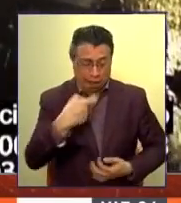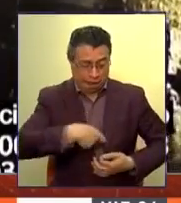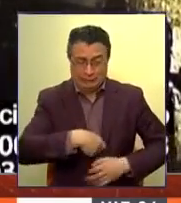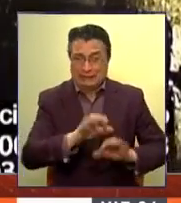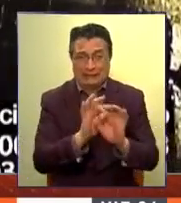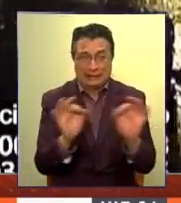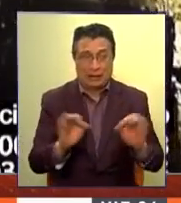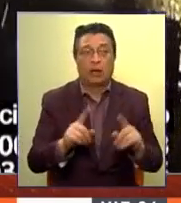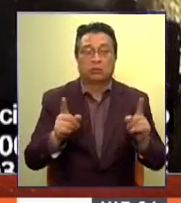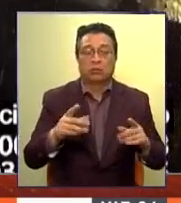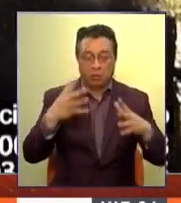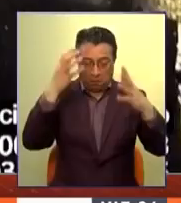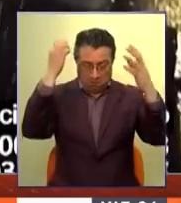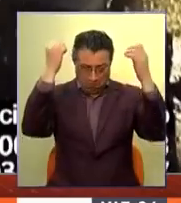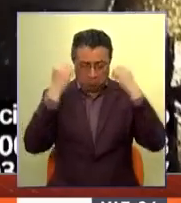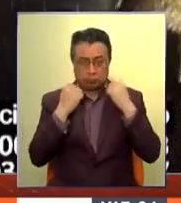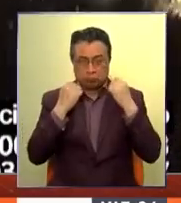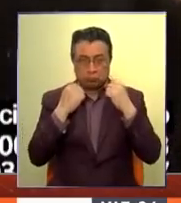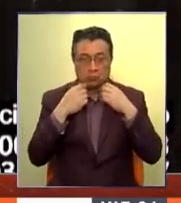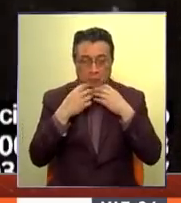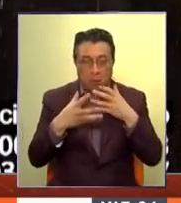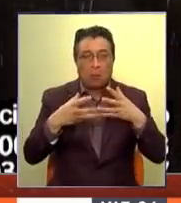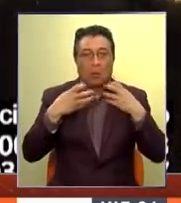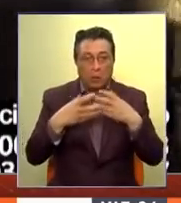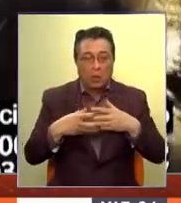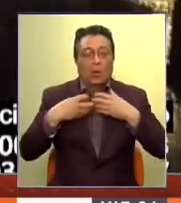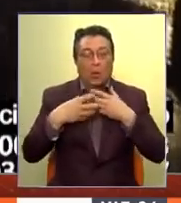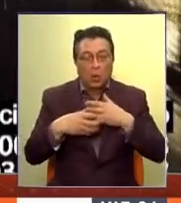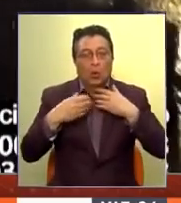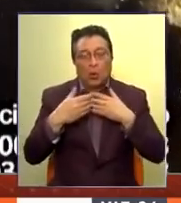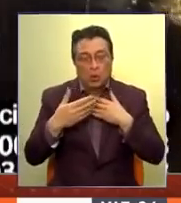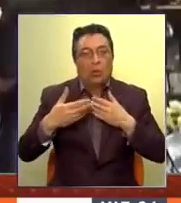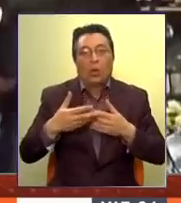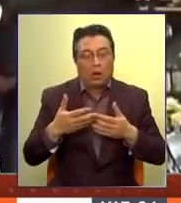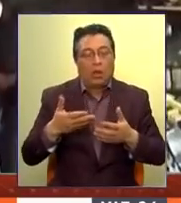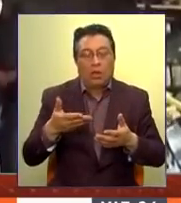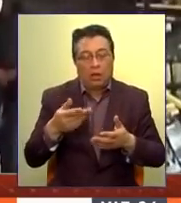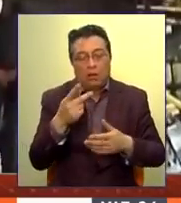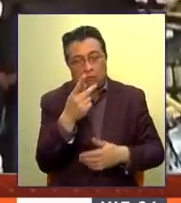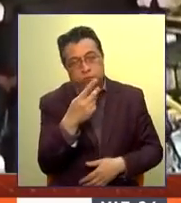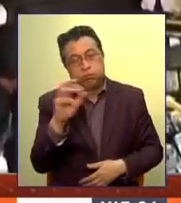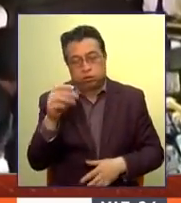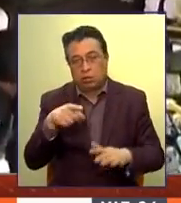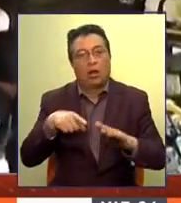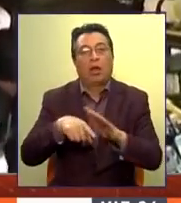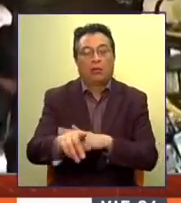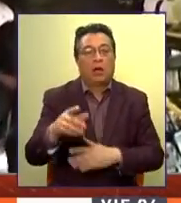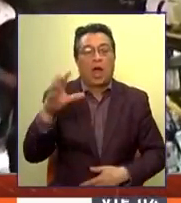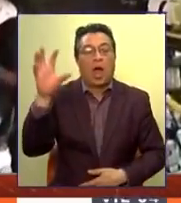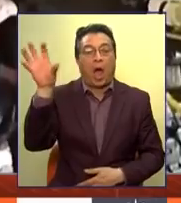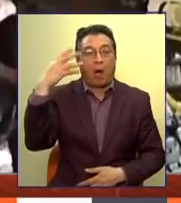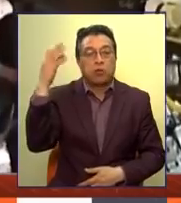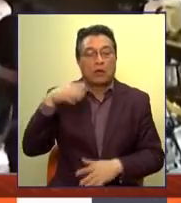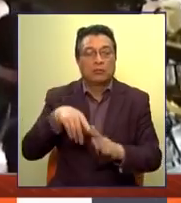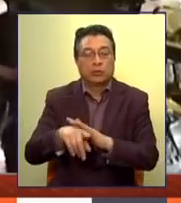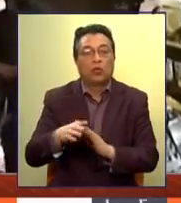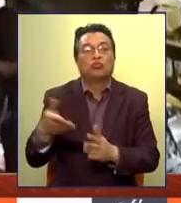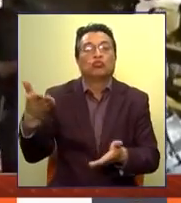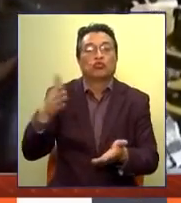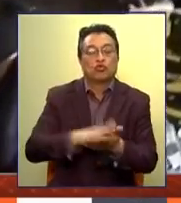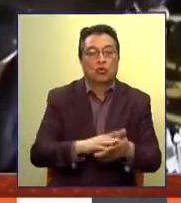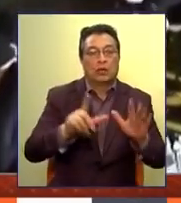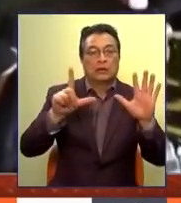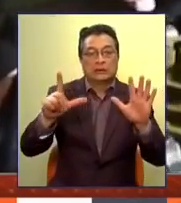decidieron encapucharlo y eso finalmente hizo que se sofocara. Ya inconsciente, llegó en ambulancia y este hombre finalmente murió tras